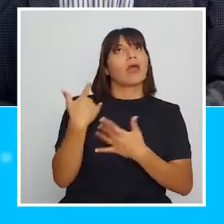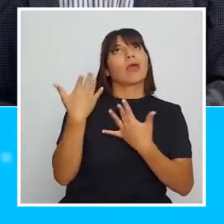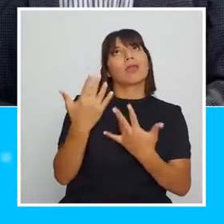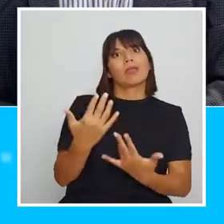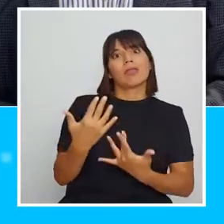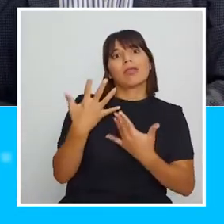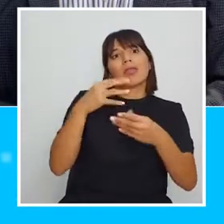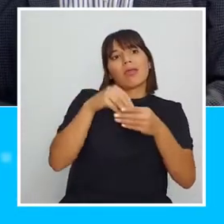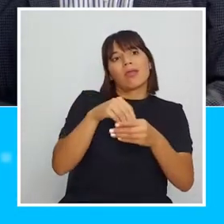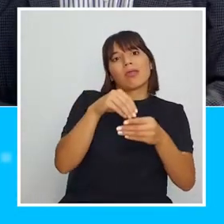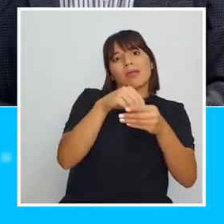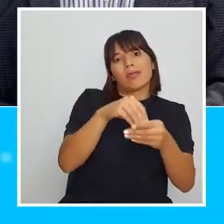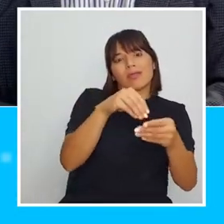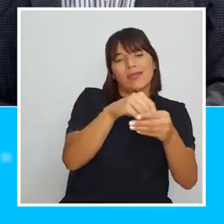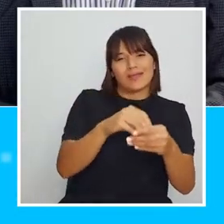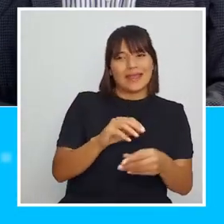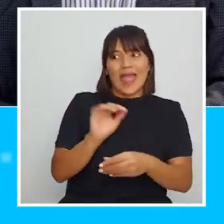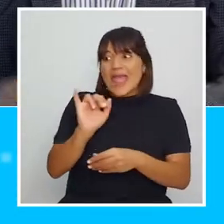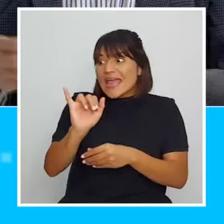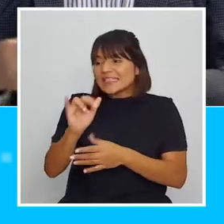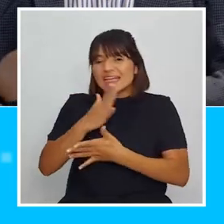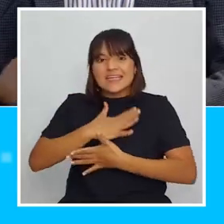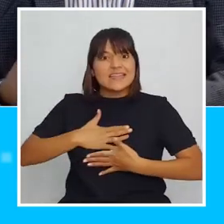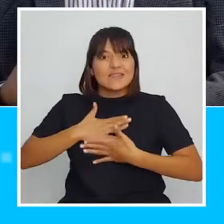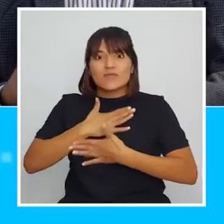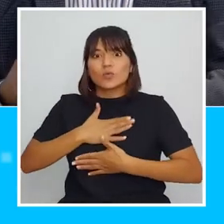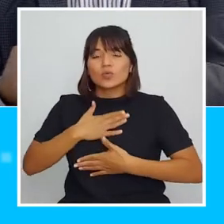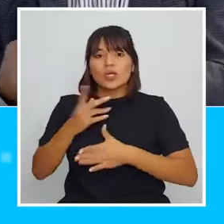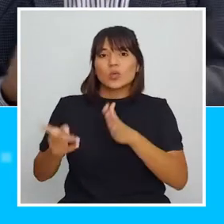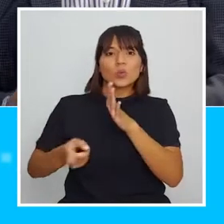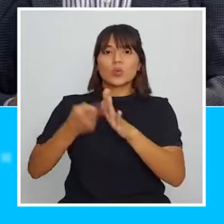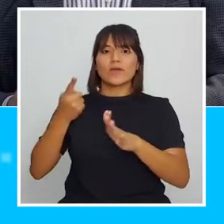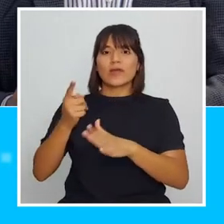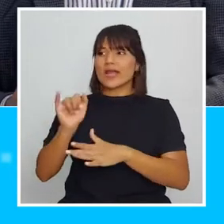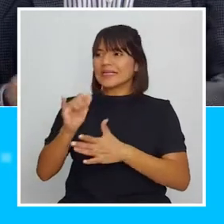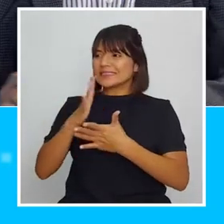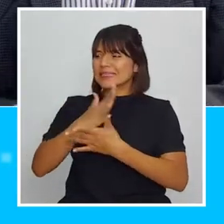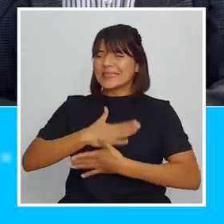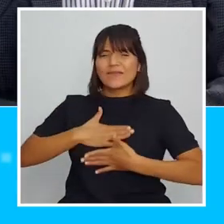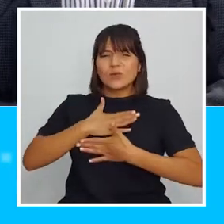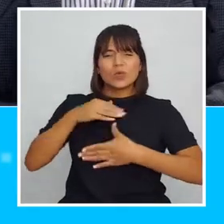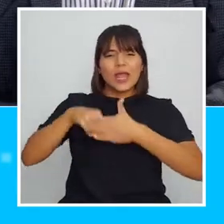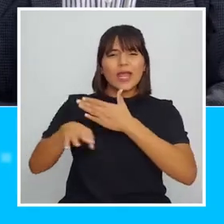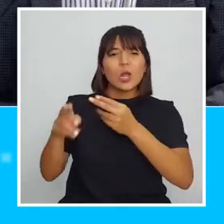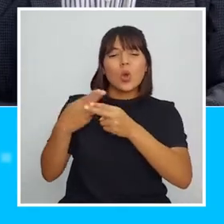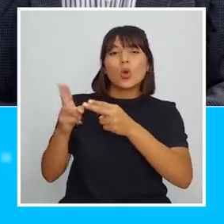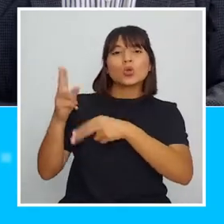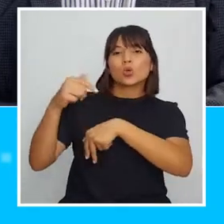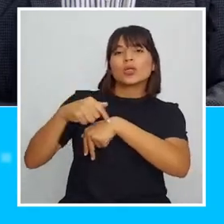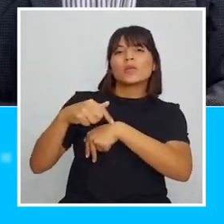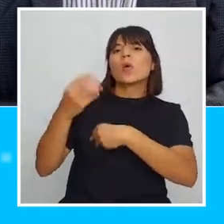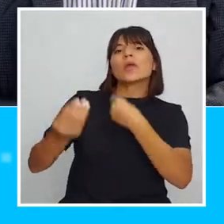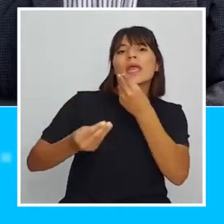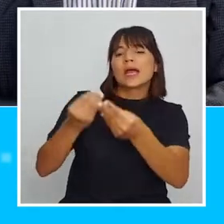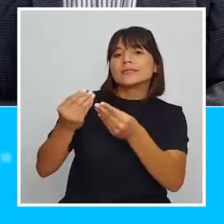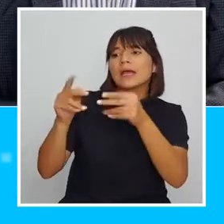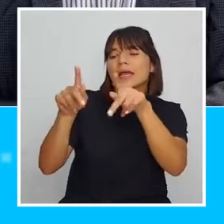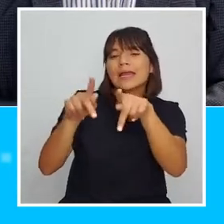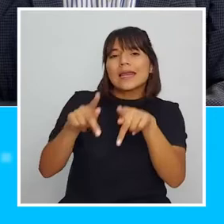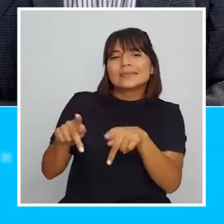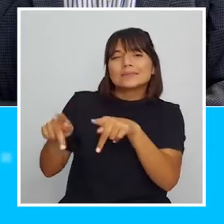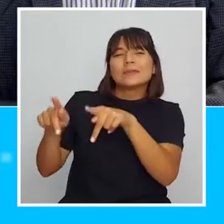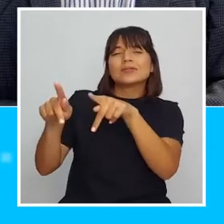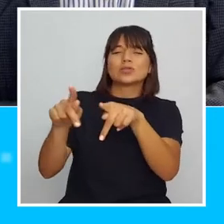disfrute inmediato, ese disfrute tan de corto plazo, ha hecho que la gente tienda con